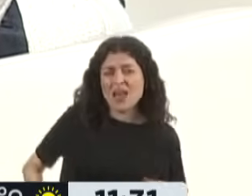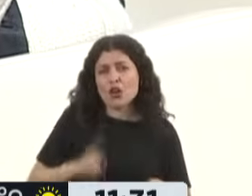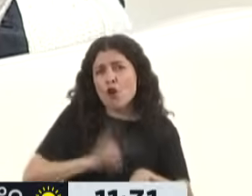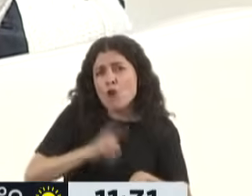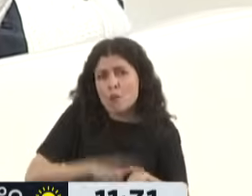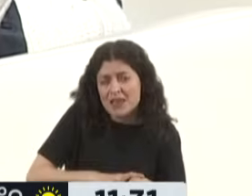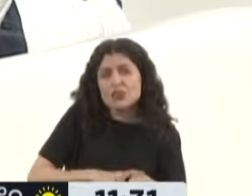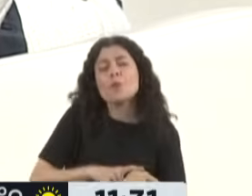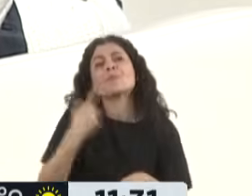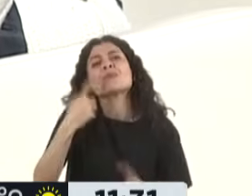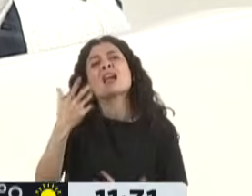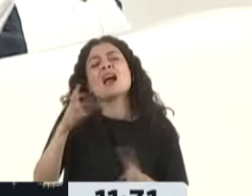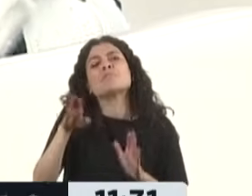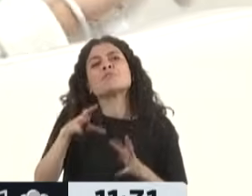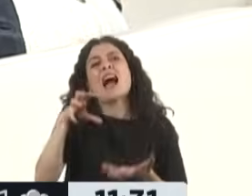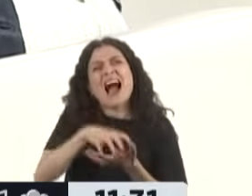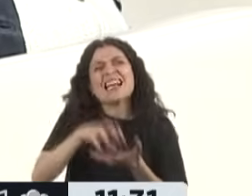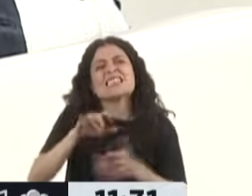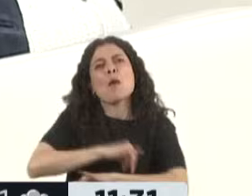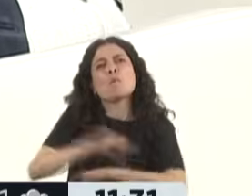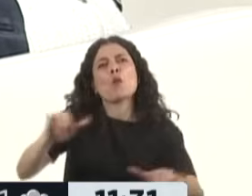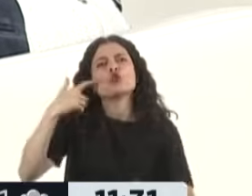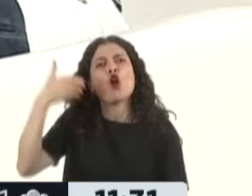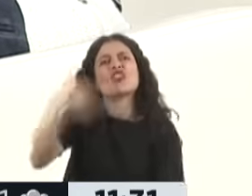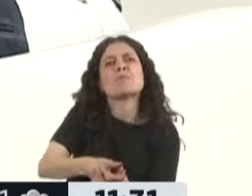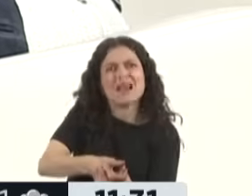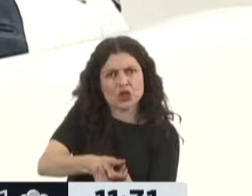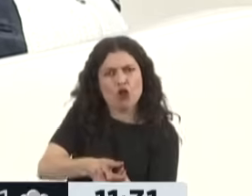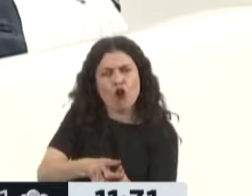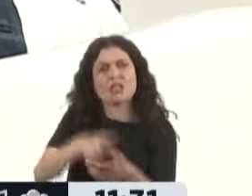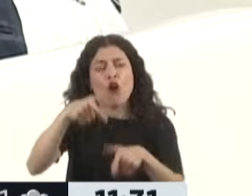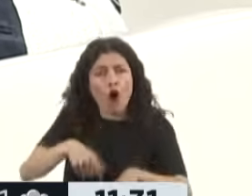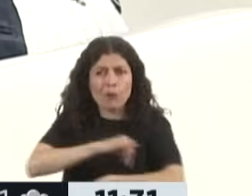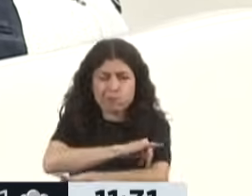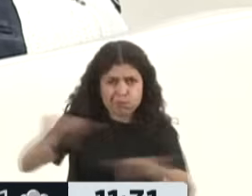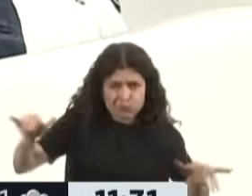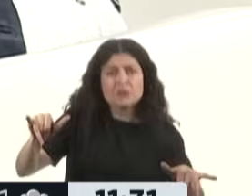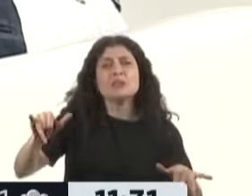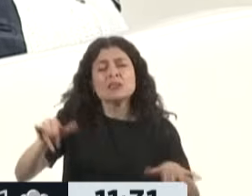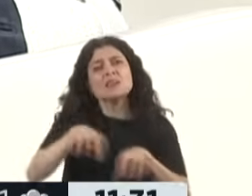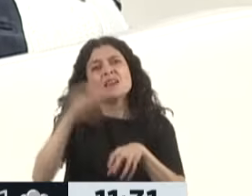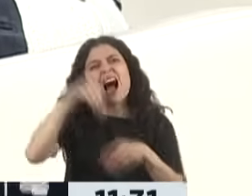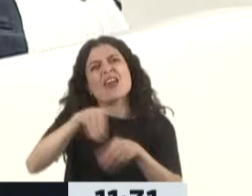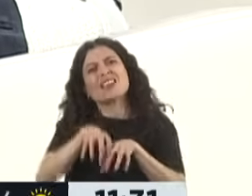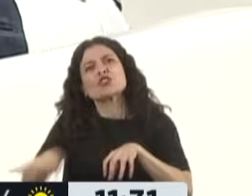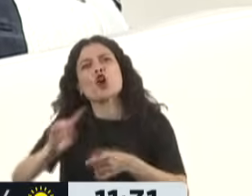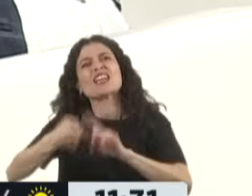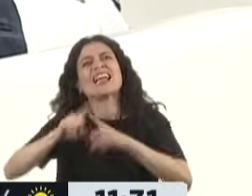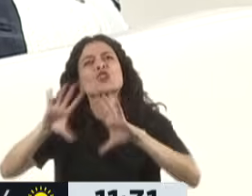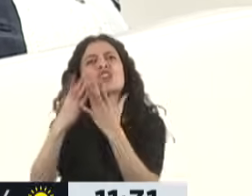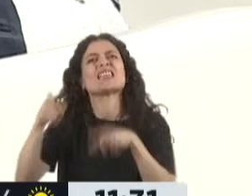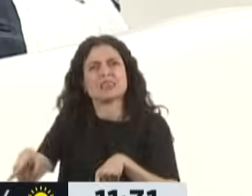la Agencia de Promoción de Inversiones que hoy se anunció en el boletín oficial de la órbita del Ministerio de Relaciones